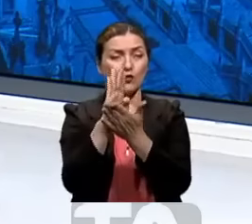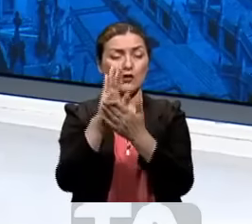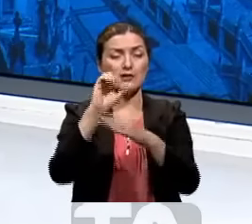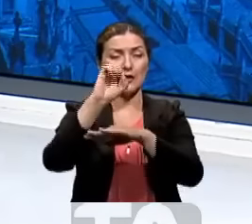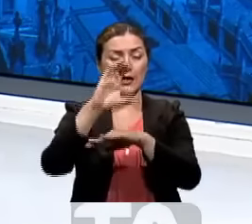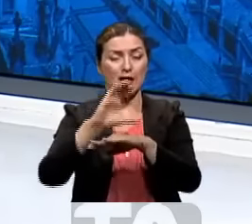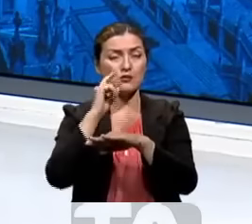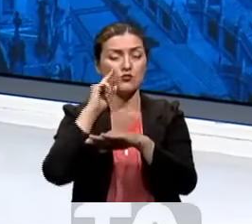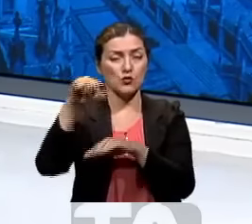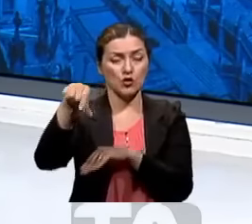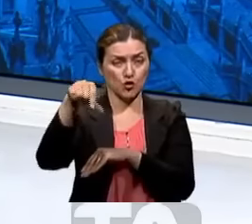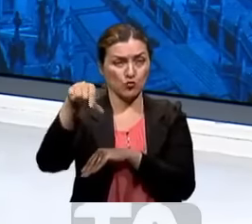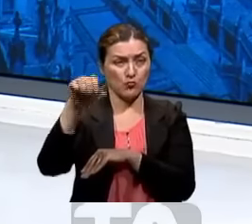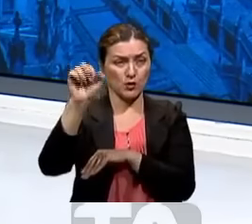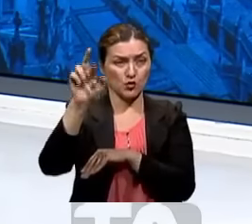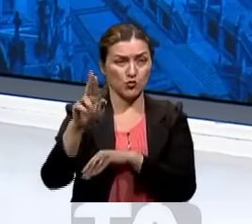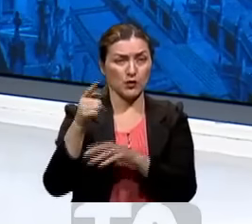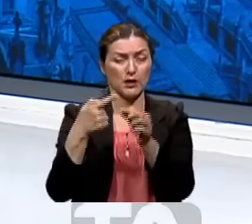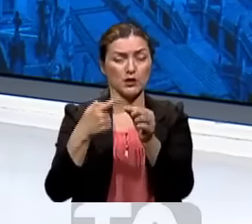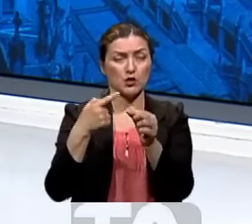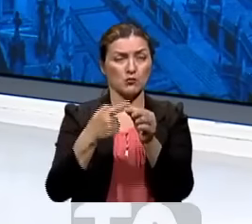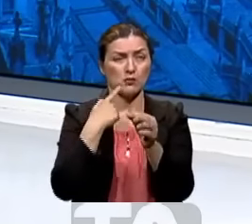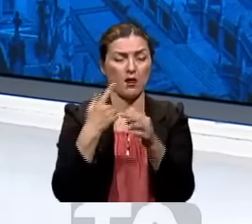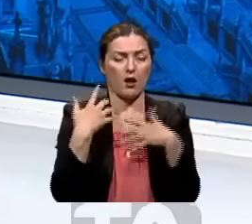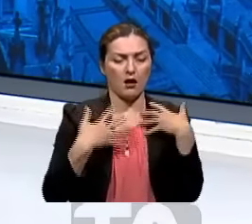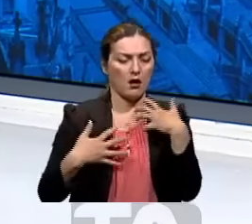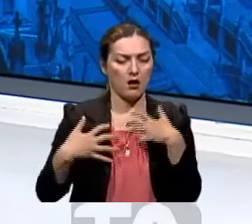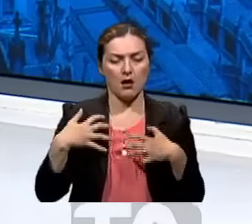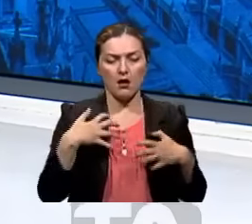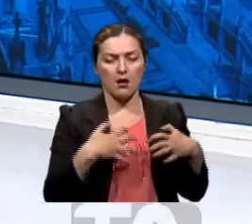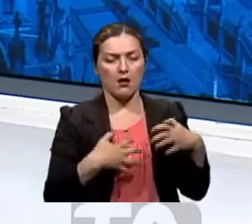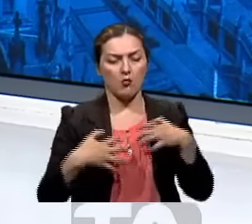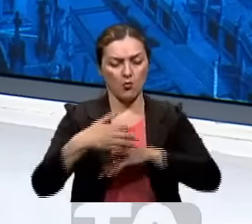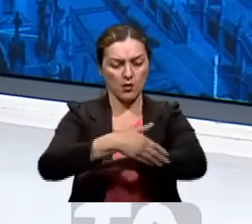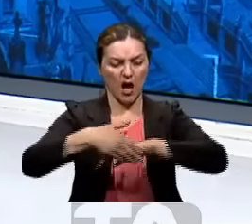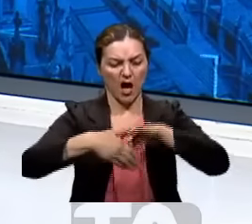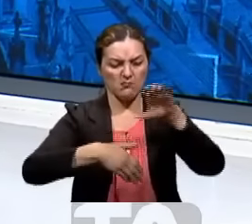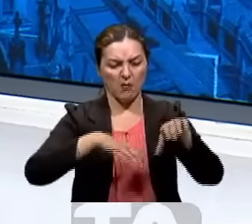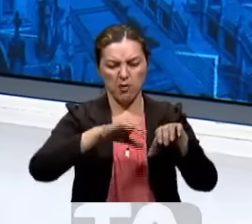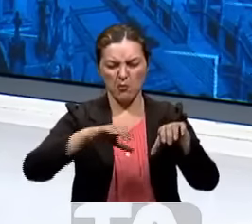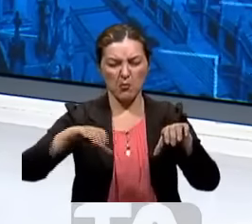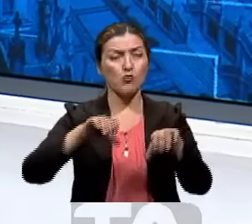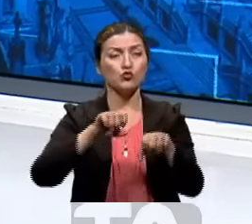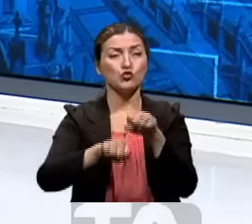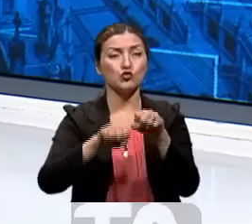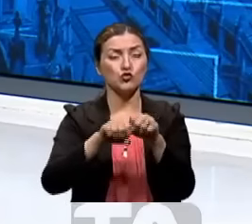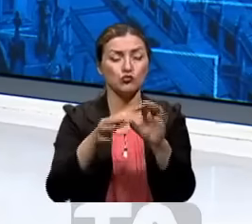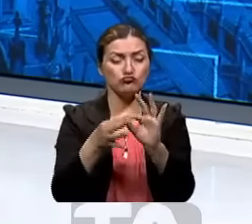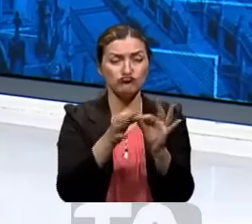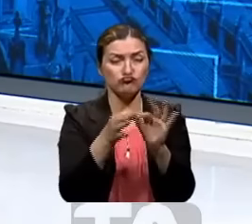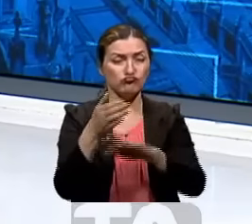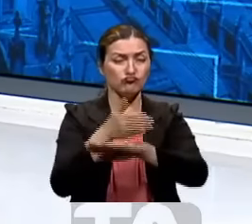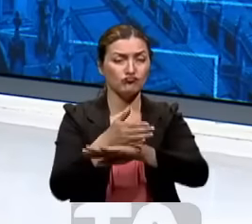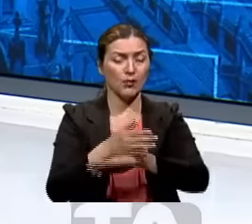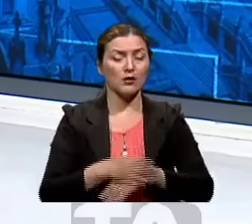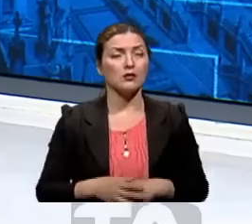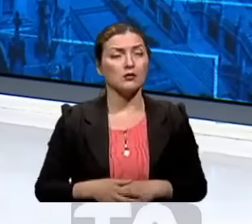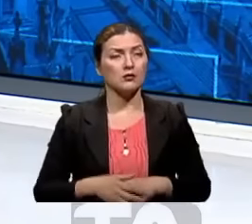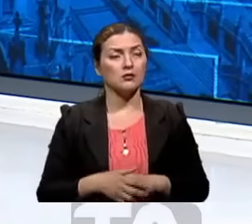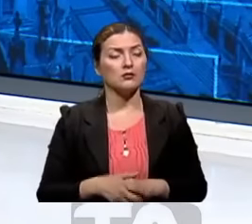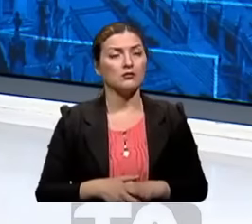de Quito, expresan su malestar por el pésimo estado de una calle adoquinada, pese a que esta fue intervenida recientemente.